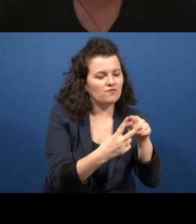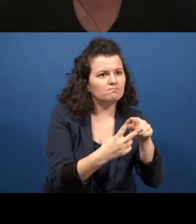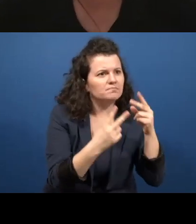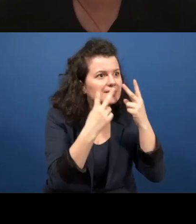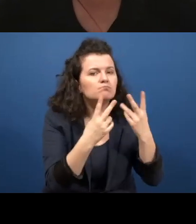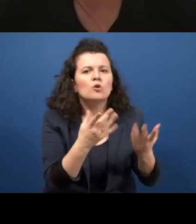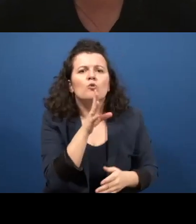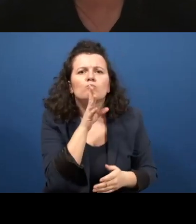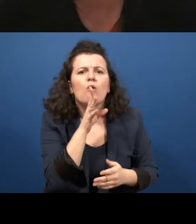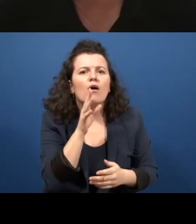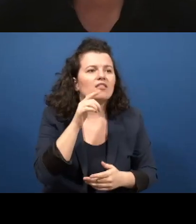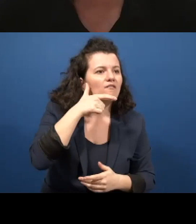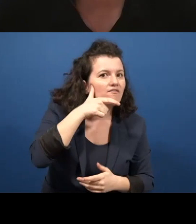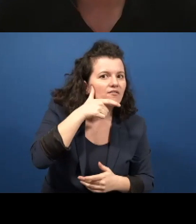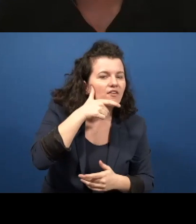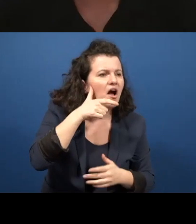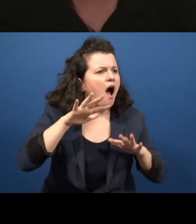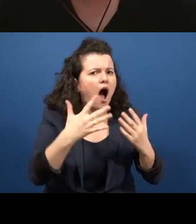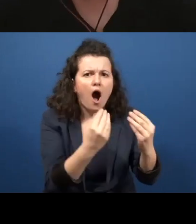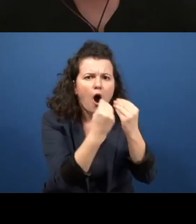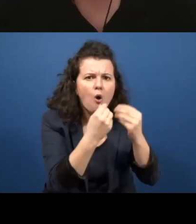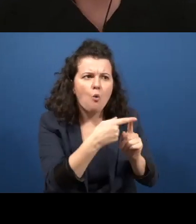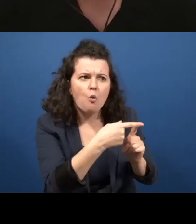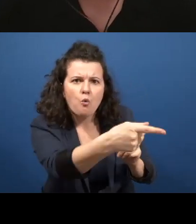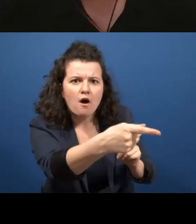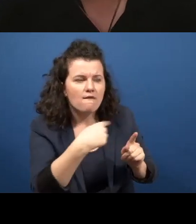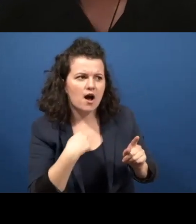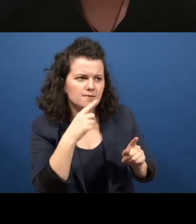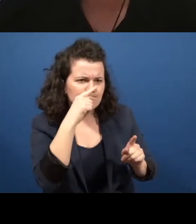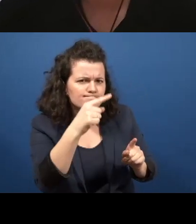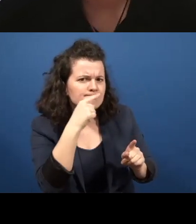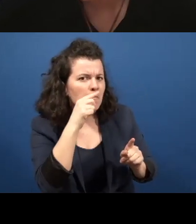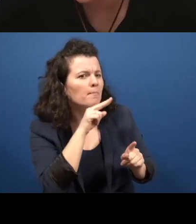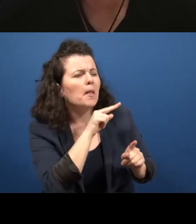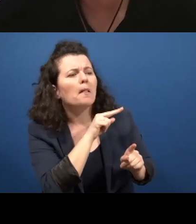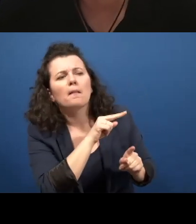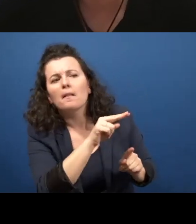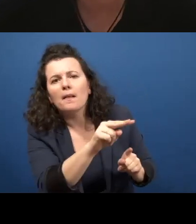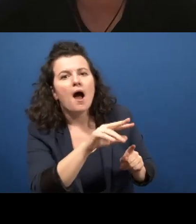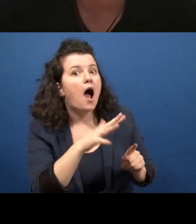Tenía gran curiosidad por ver cómo se formaba un intérprete en lengua de signos.